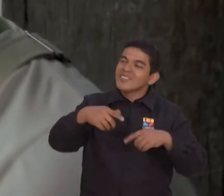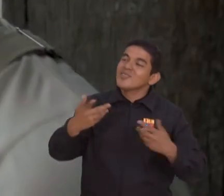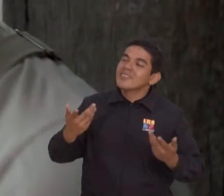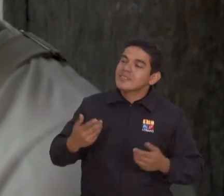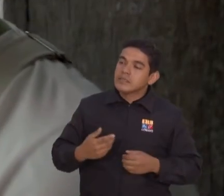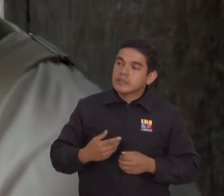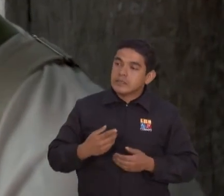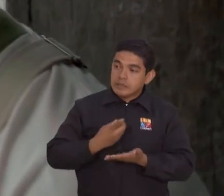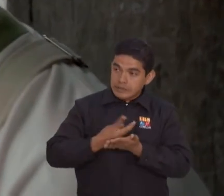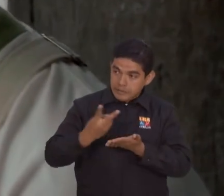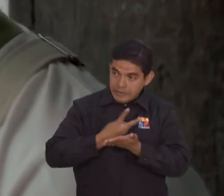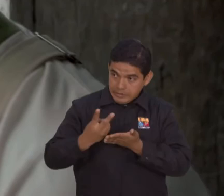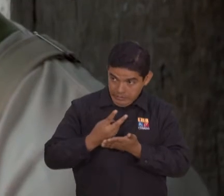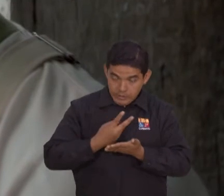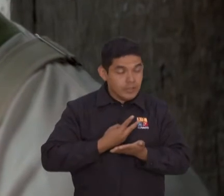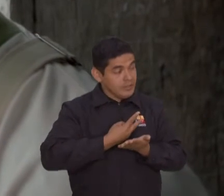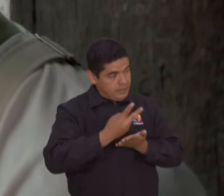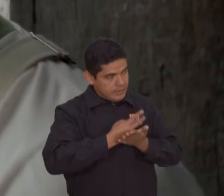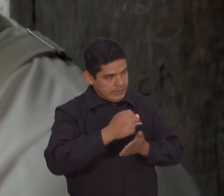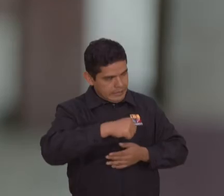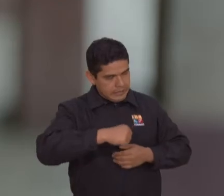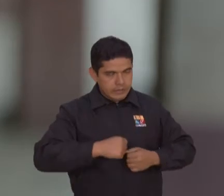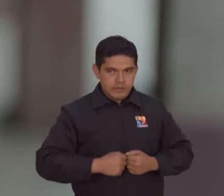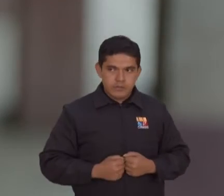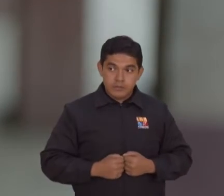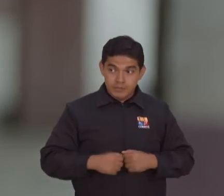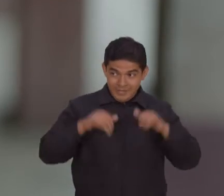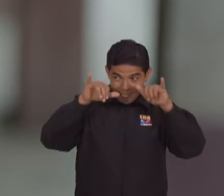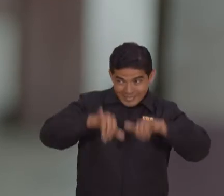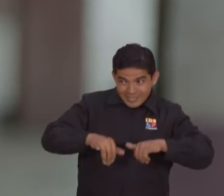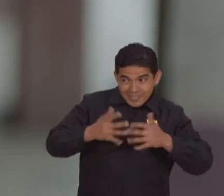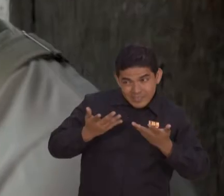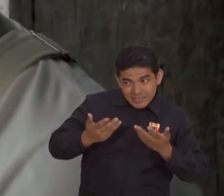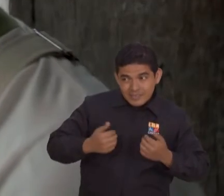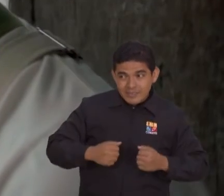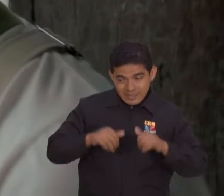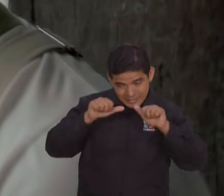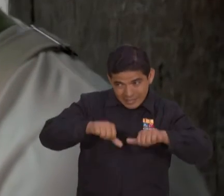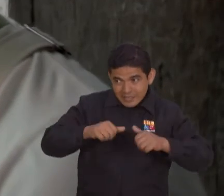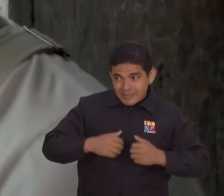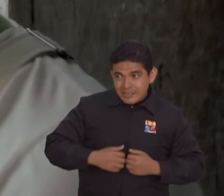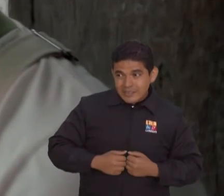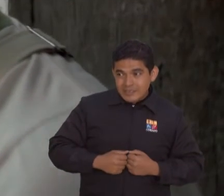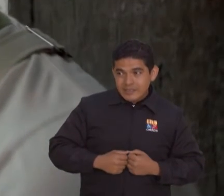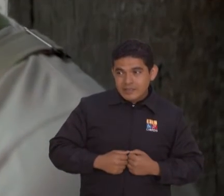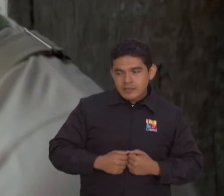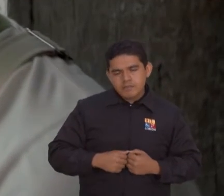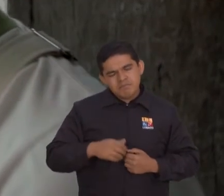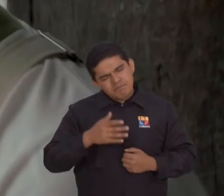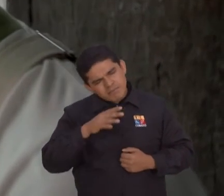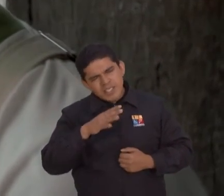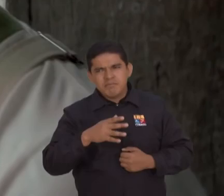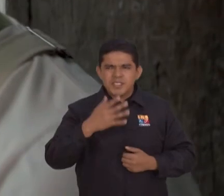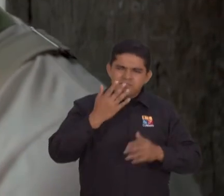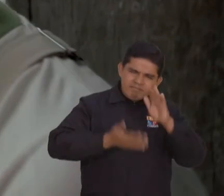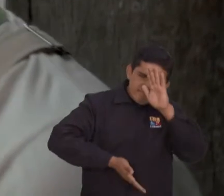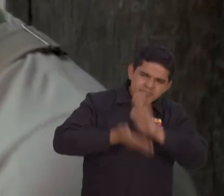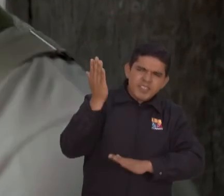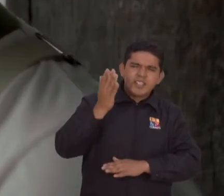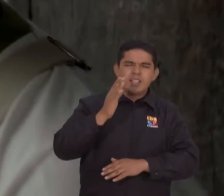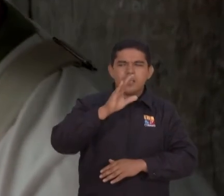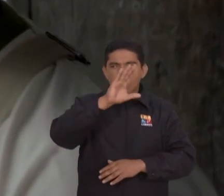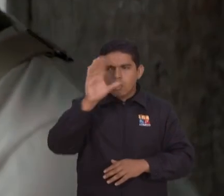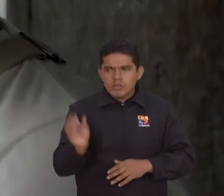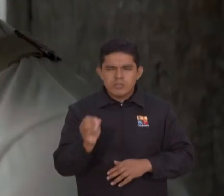Hace un par de semanas. Pero sí te vas a quedar de largo, ¿no? O sea, ya tenía preparado el viaje de regreso a la costa,